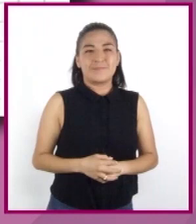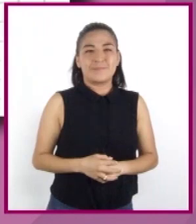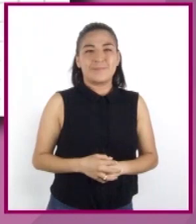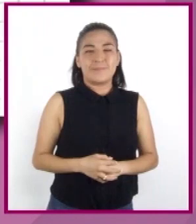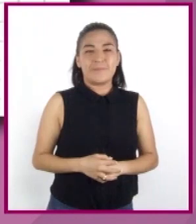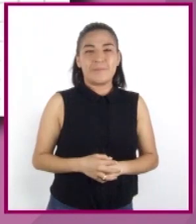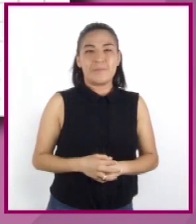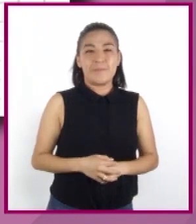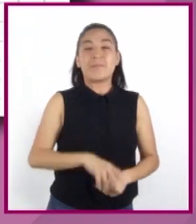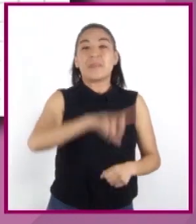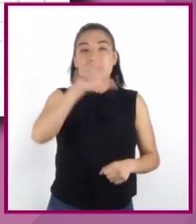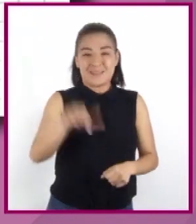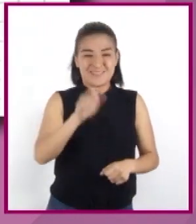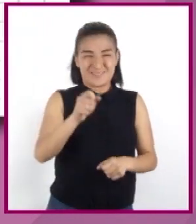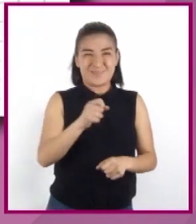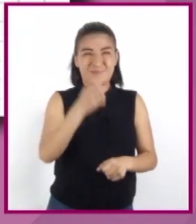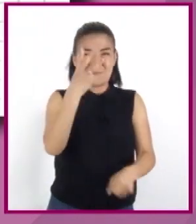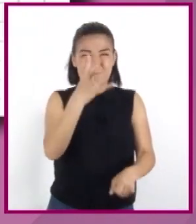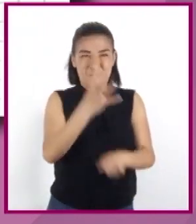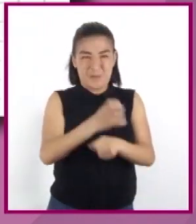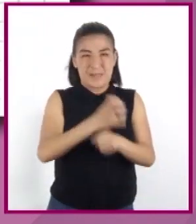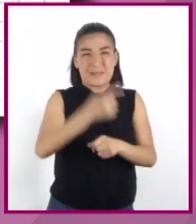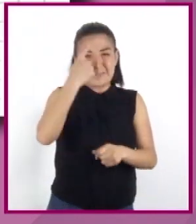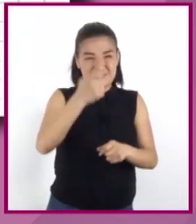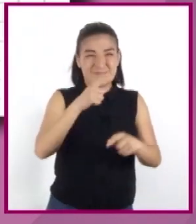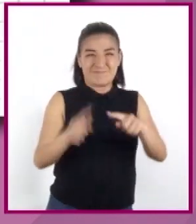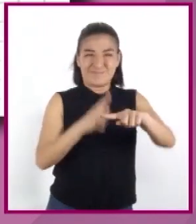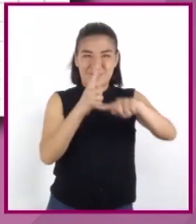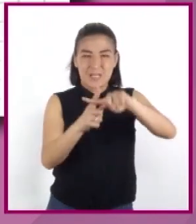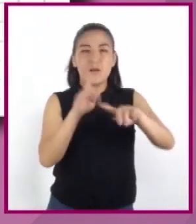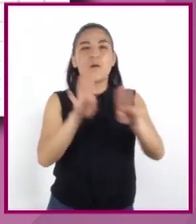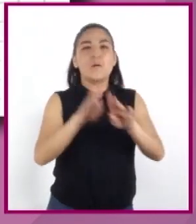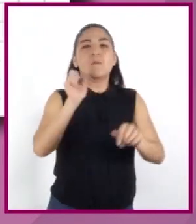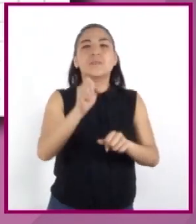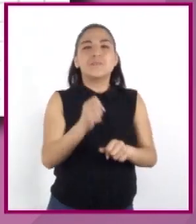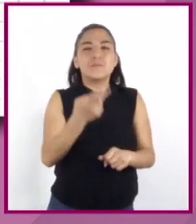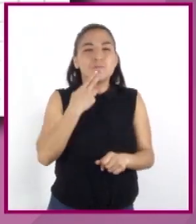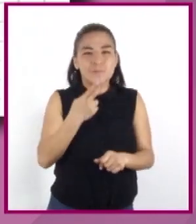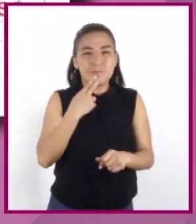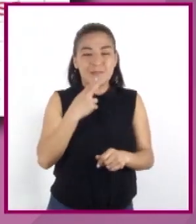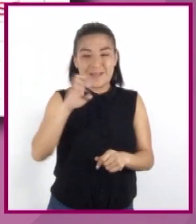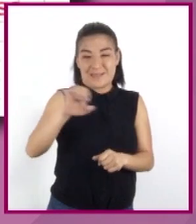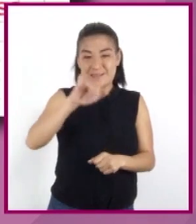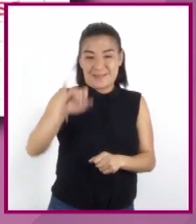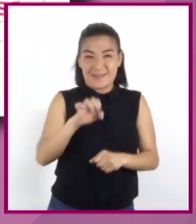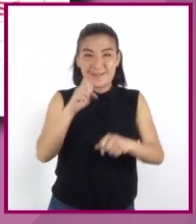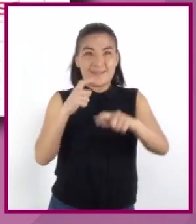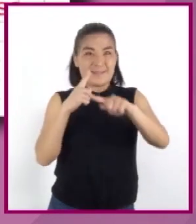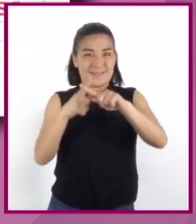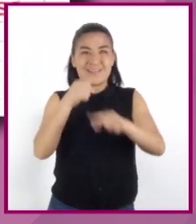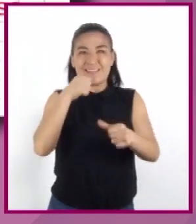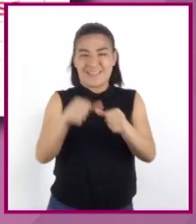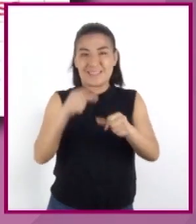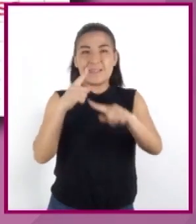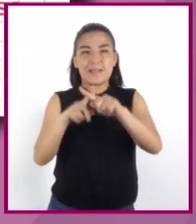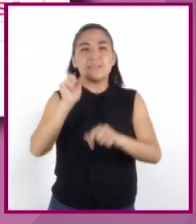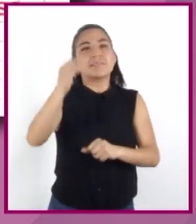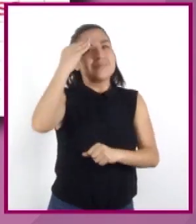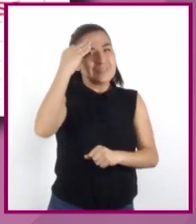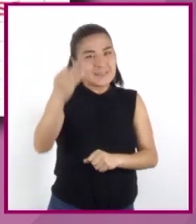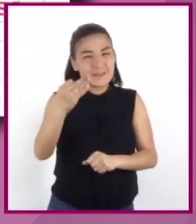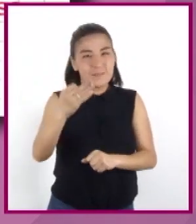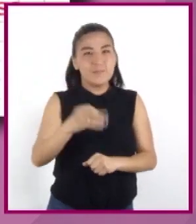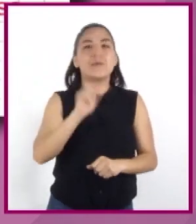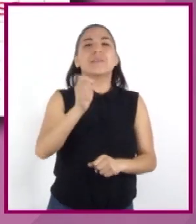En la cuarta parte del plano cartesiano que ocuparemos, el eje de las X representa el tiempo en minutos y el eje de las